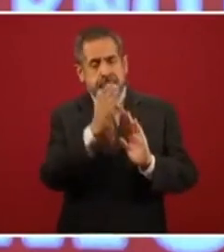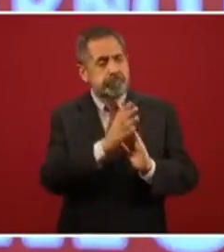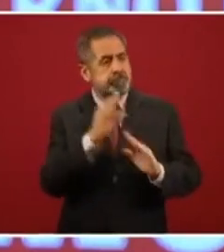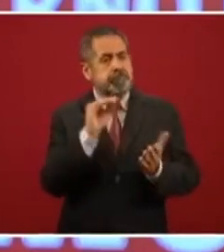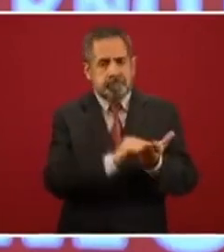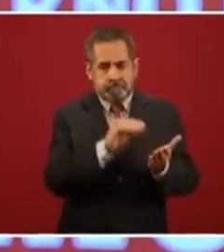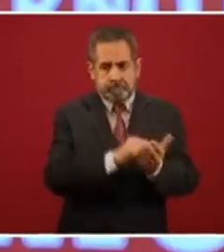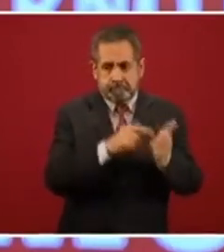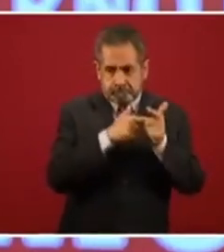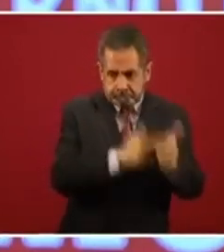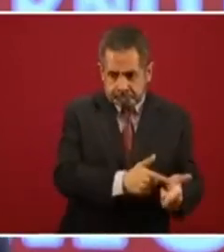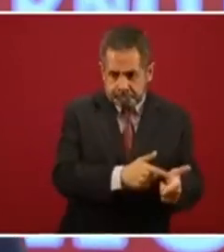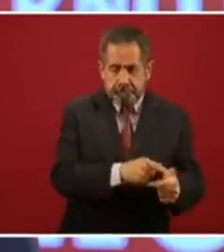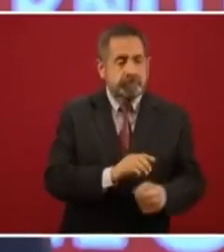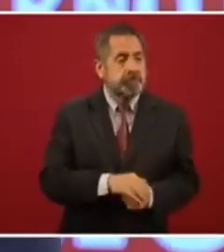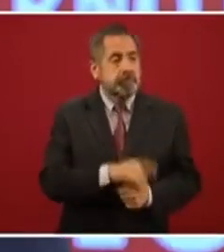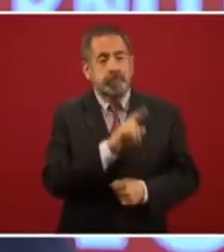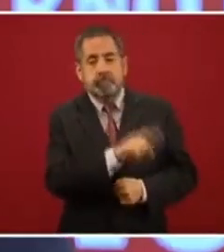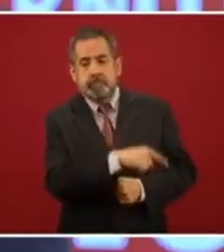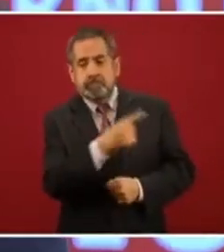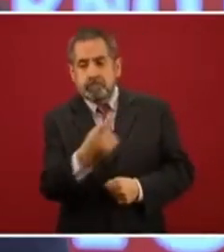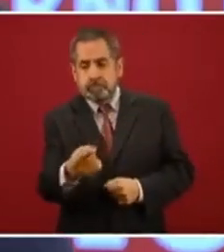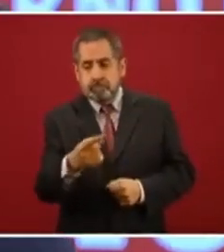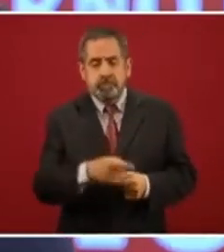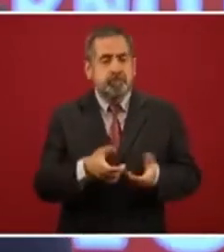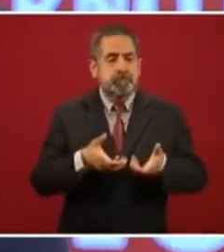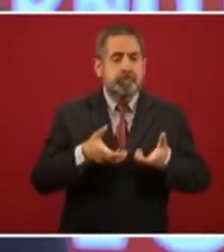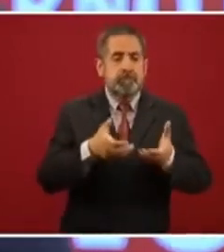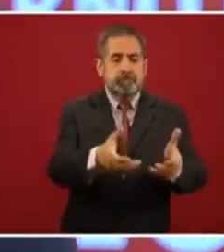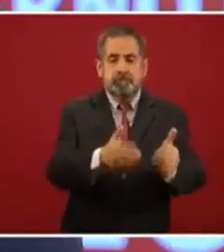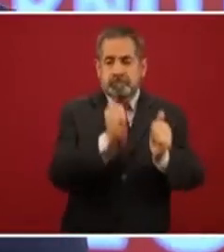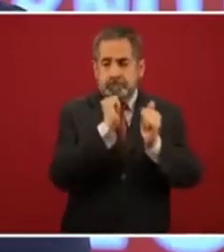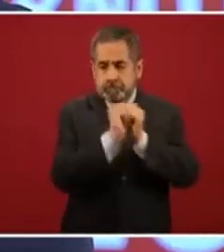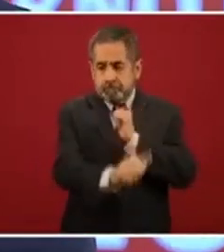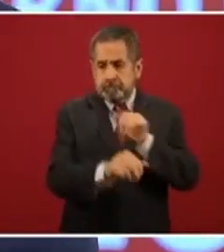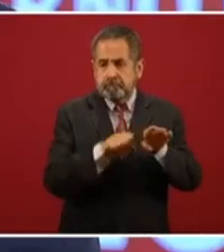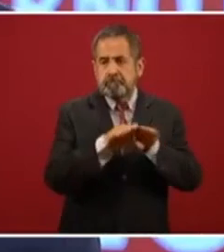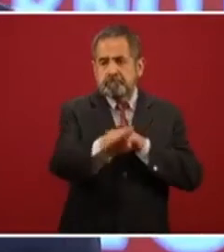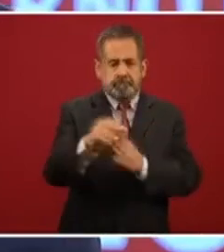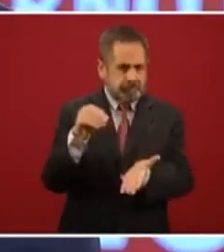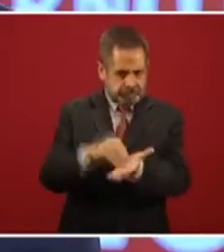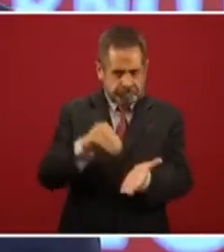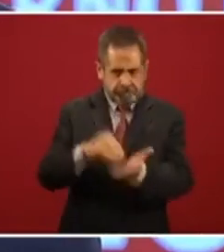para que continúe la construcción de caminos, de carreteras,